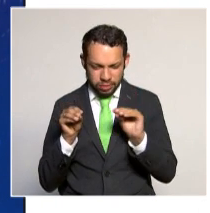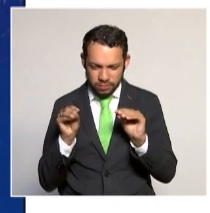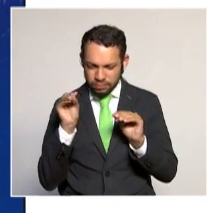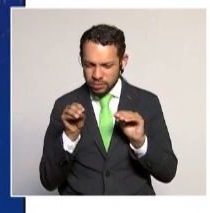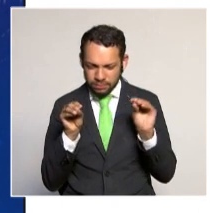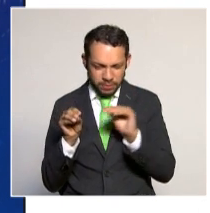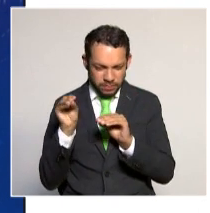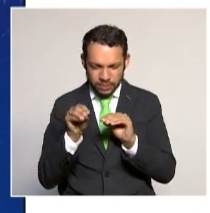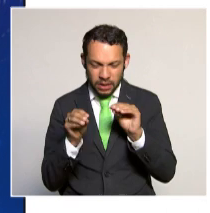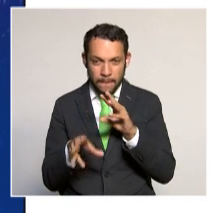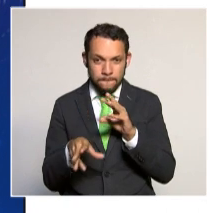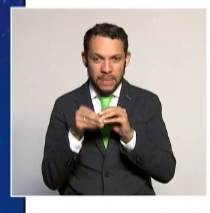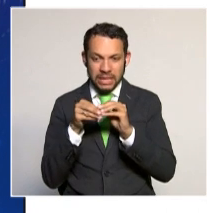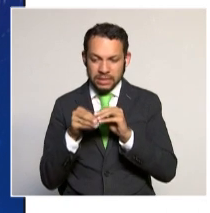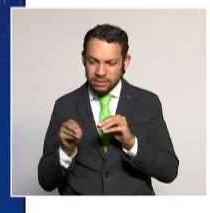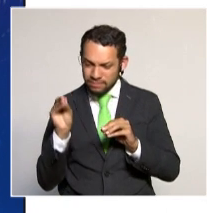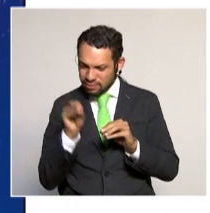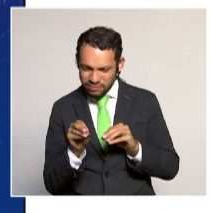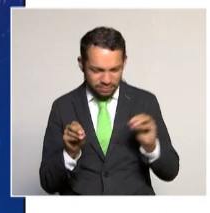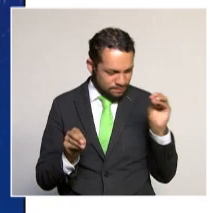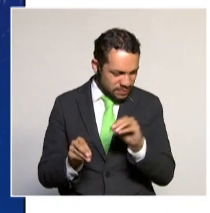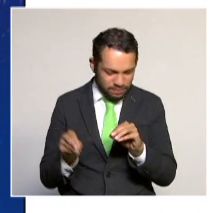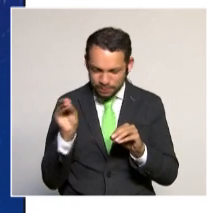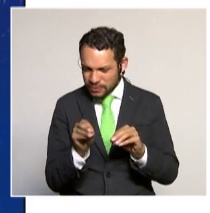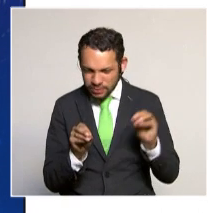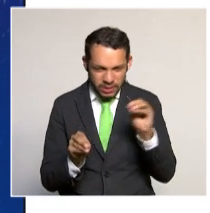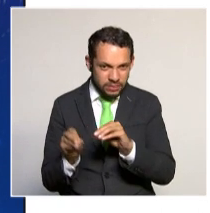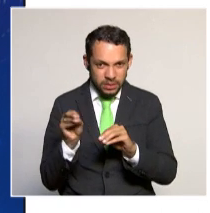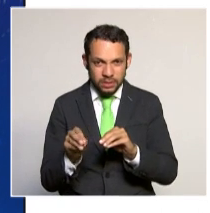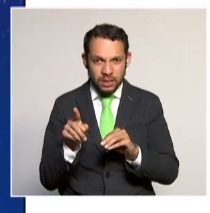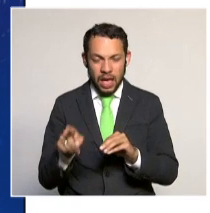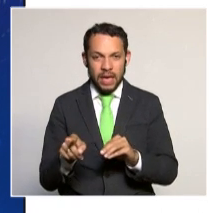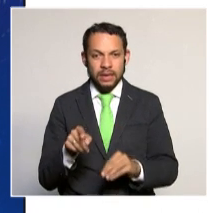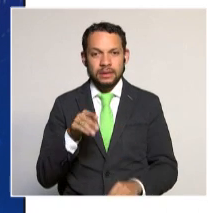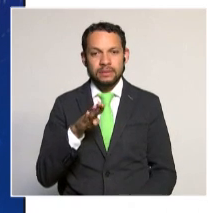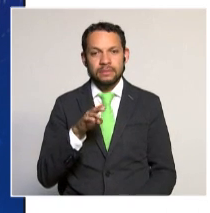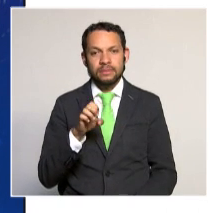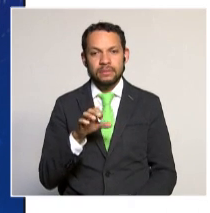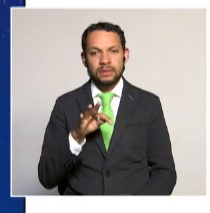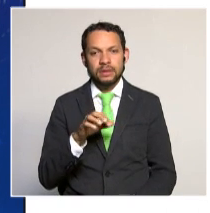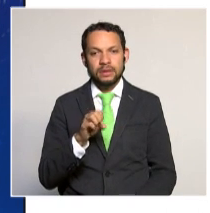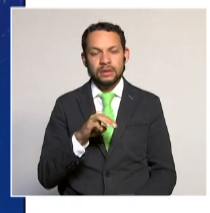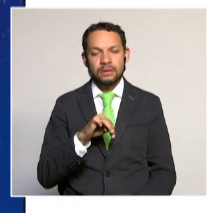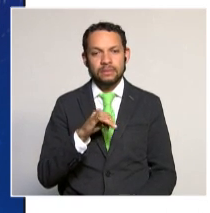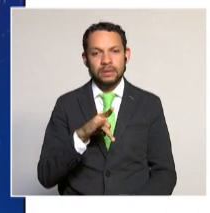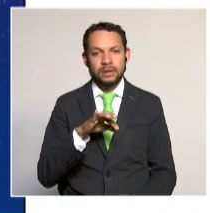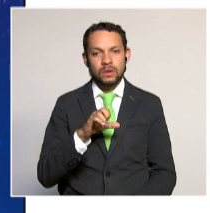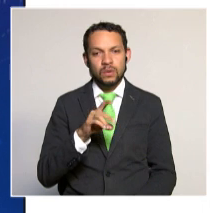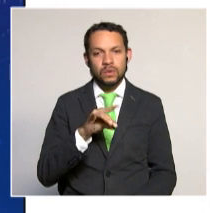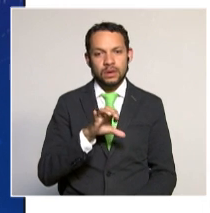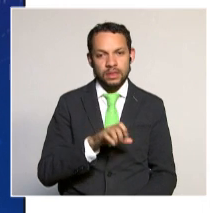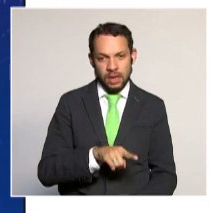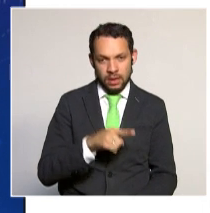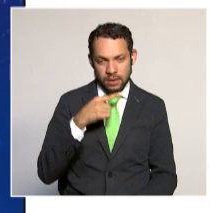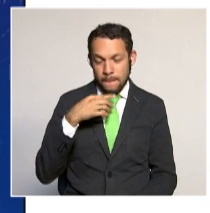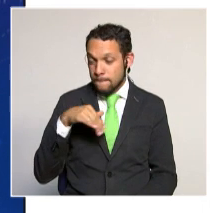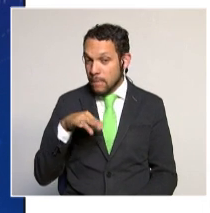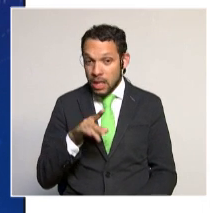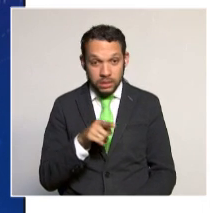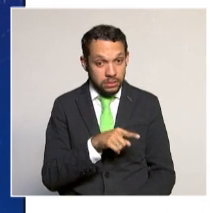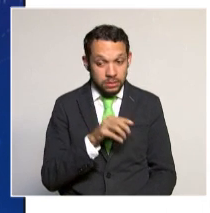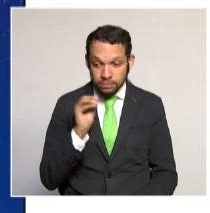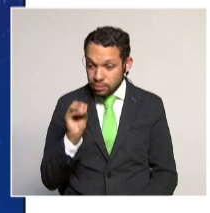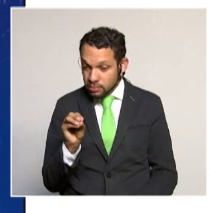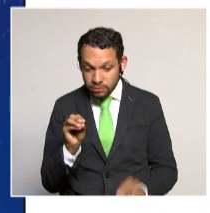deducción, ustedes observan que ese sector está bastante lleno de beta amiloide. Como ese es el sector que